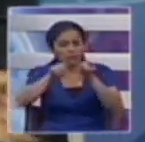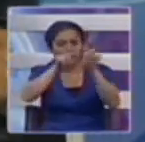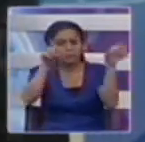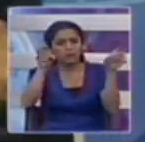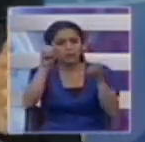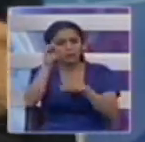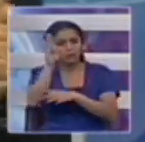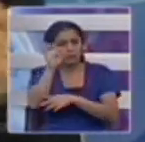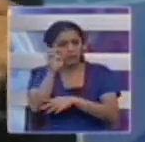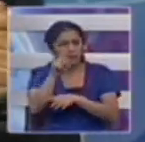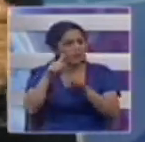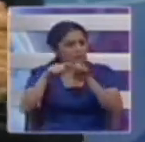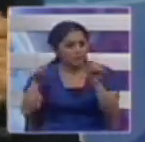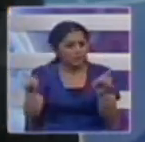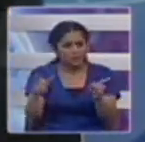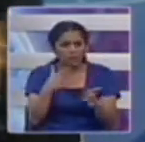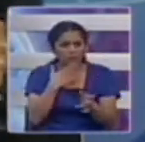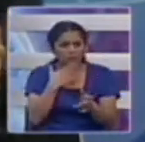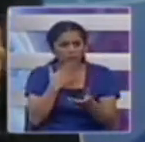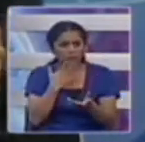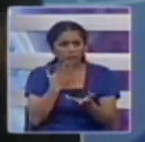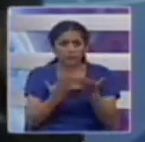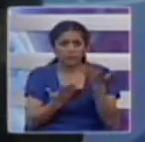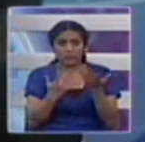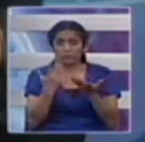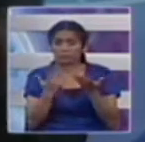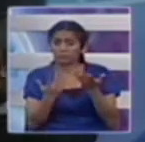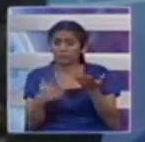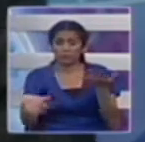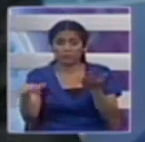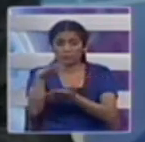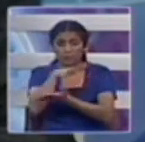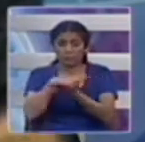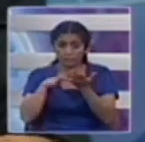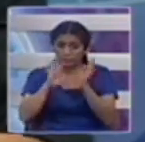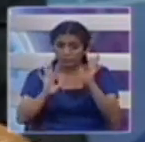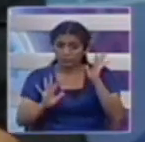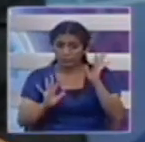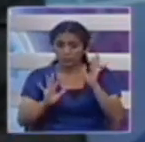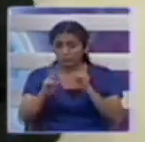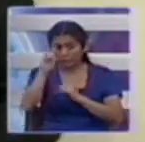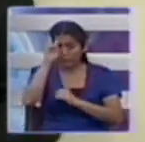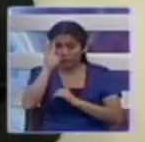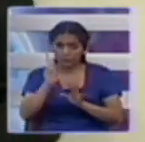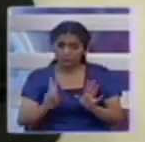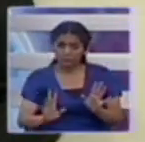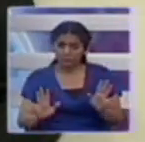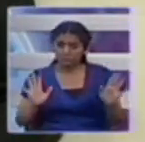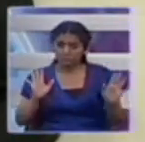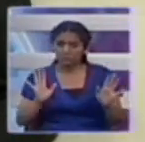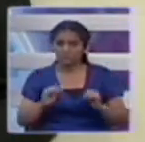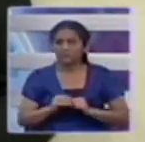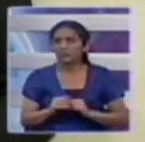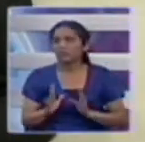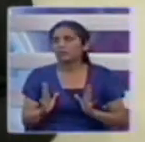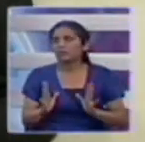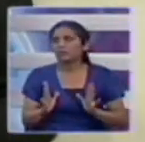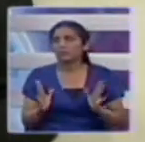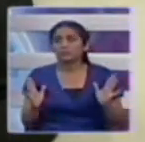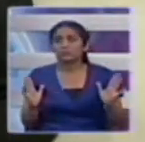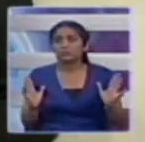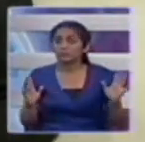del poder. ¿No se está tratando de mezclar en esta coyuntura política dos temas? Bueno, yo creo que es, digamos, muy grave